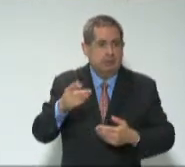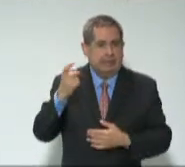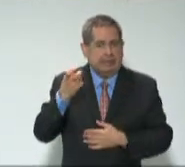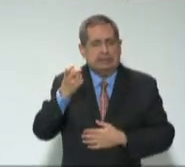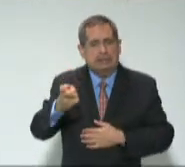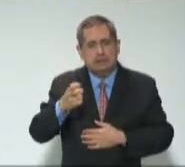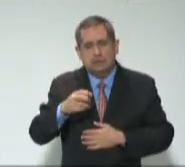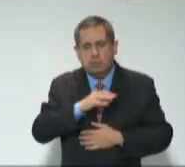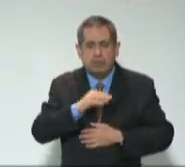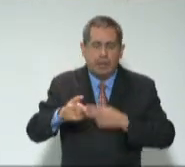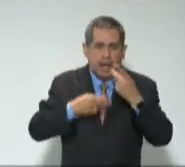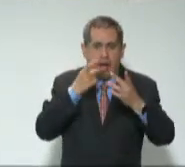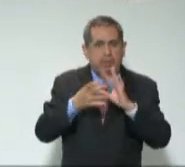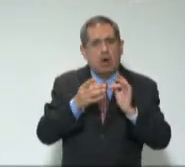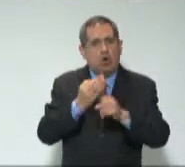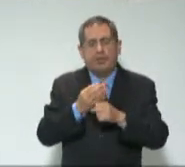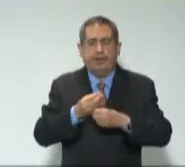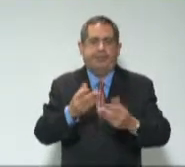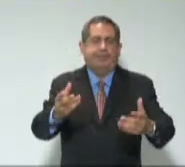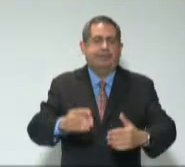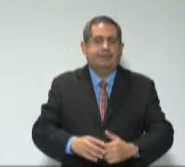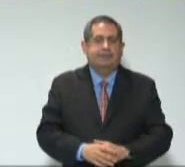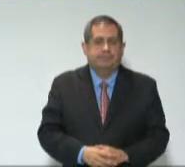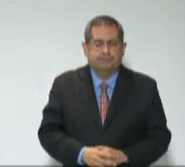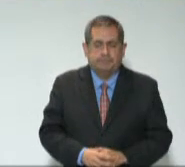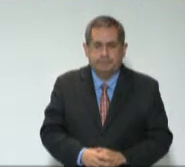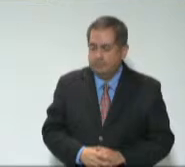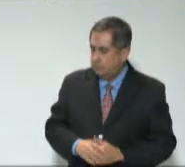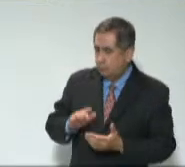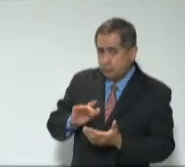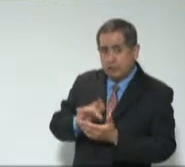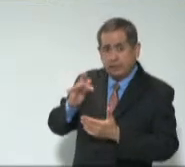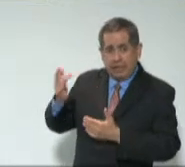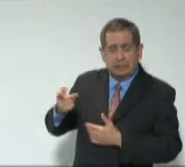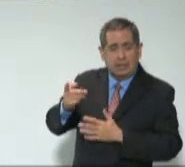puede hablar en estos pocos minutos